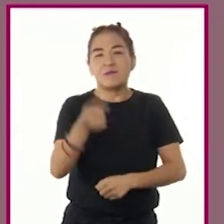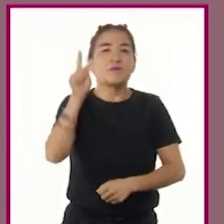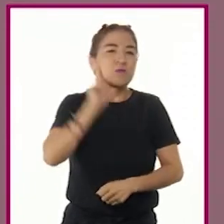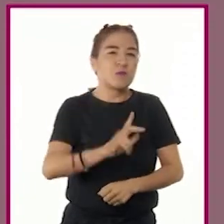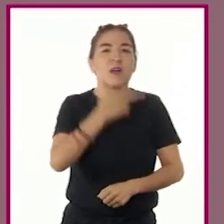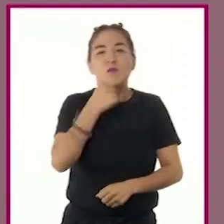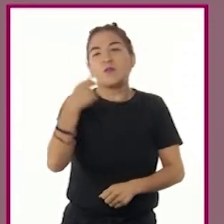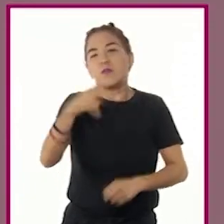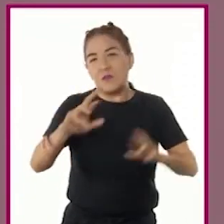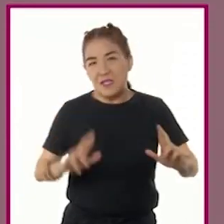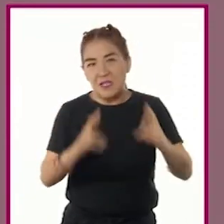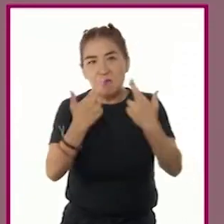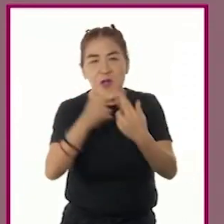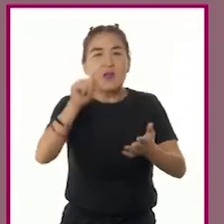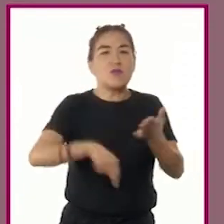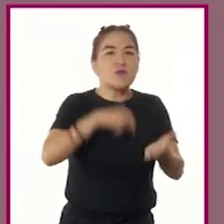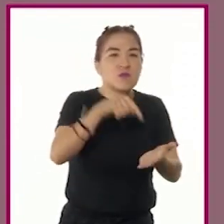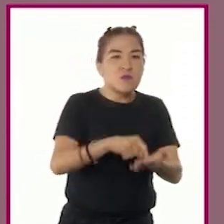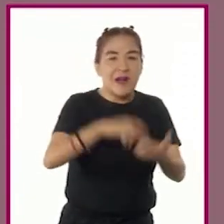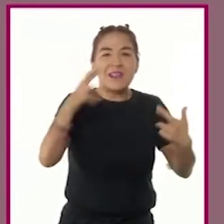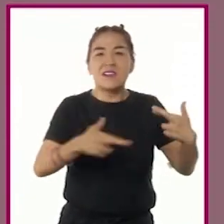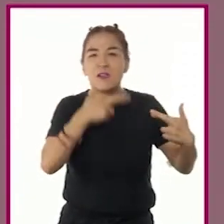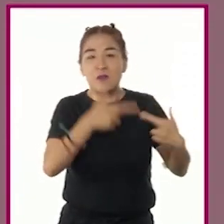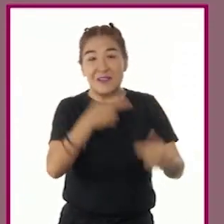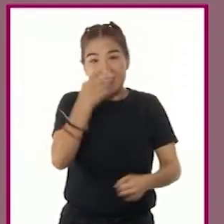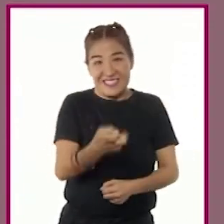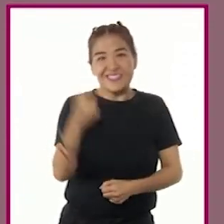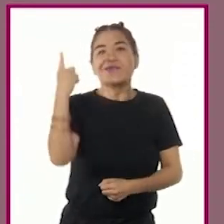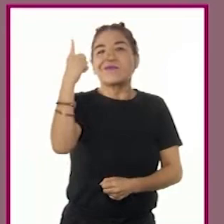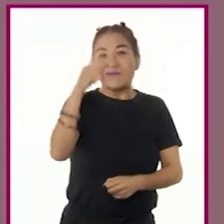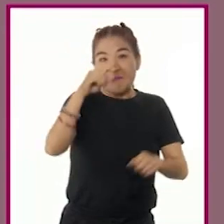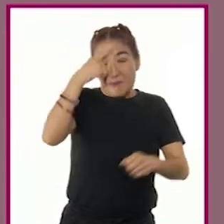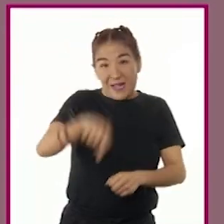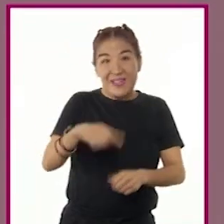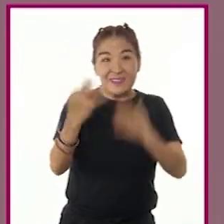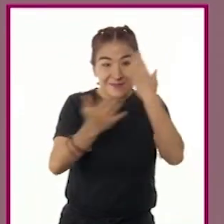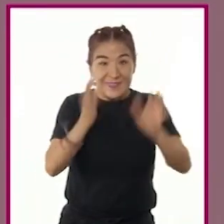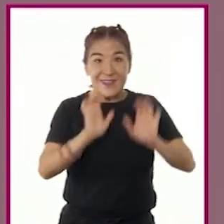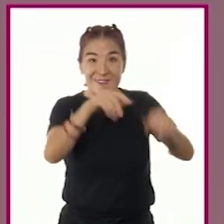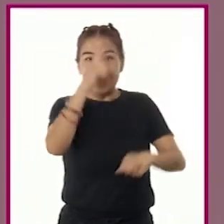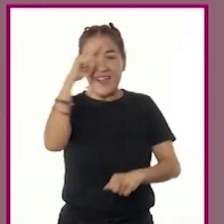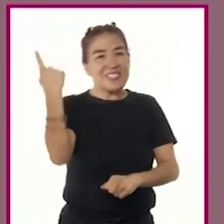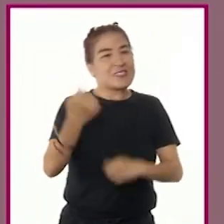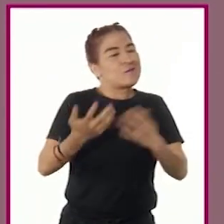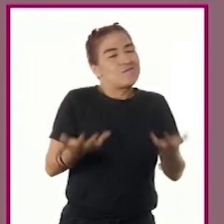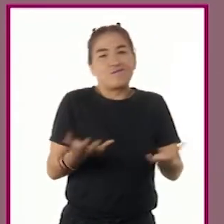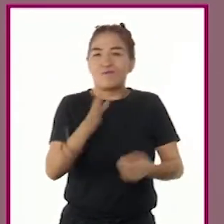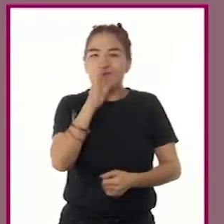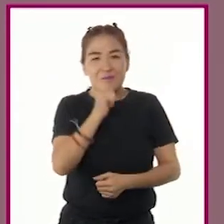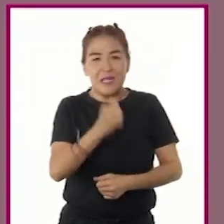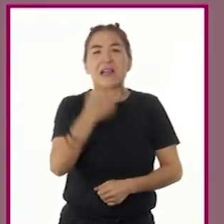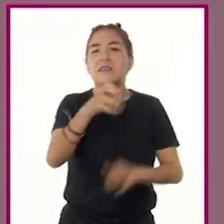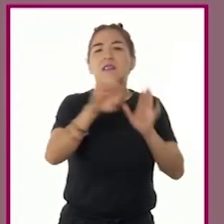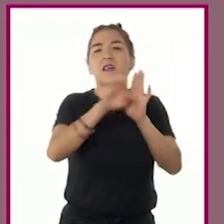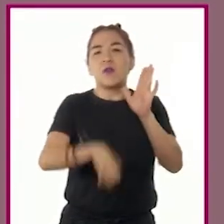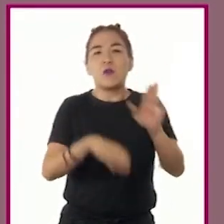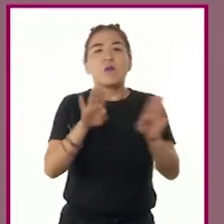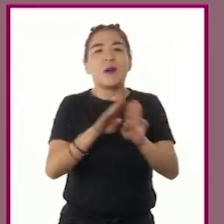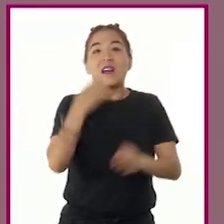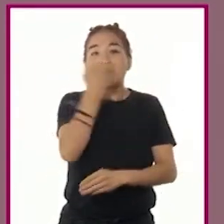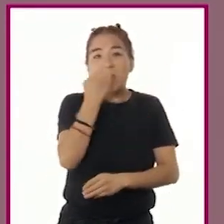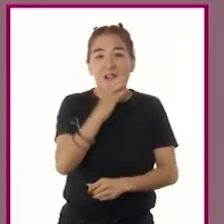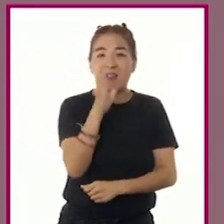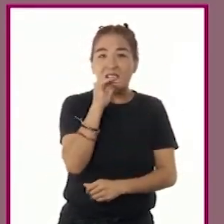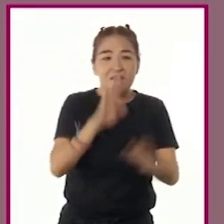diferencias étnicas y regionales, lo cual no facilita el acceso a las oportunidades. Dos ejemplos son el rezago